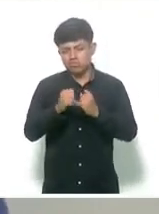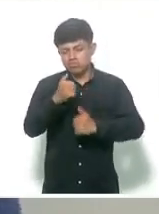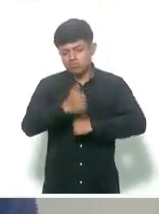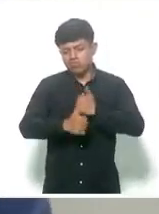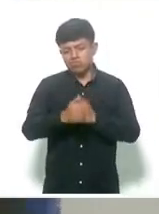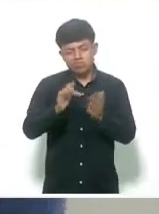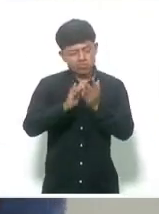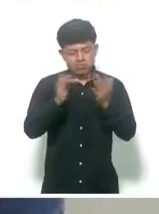comentar gracias